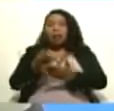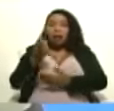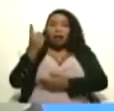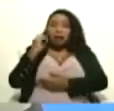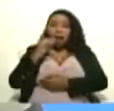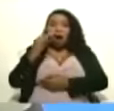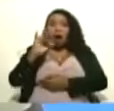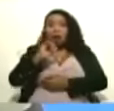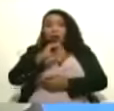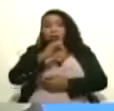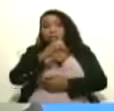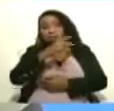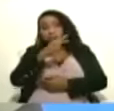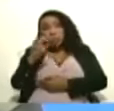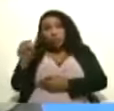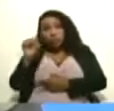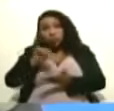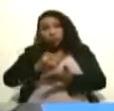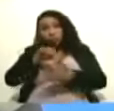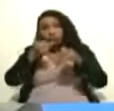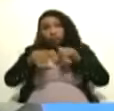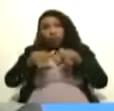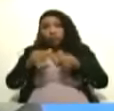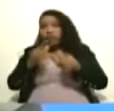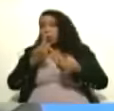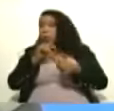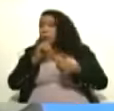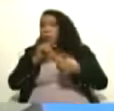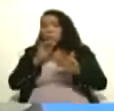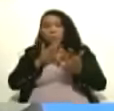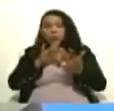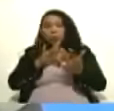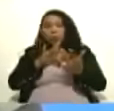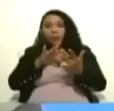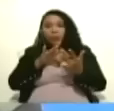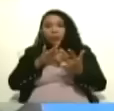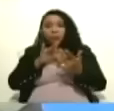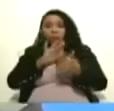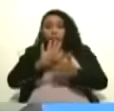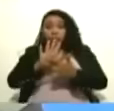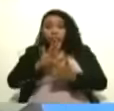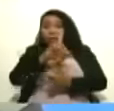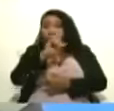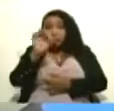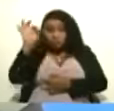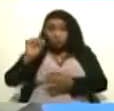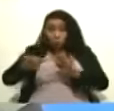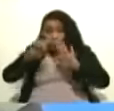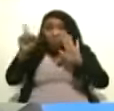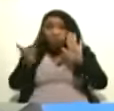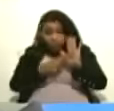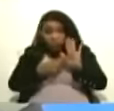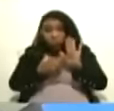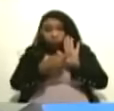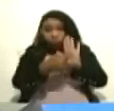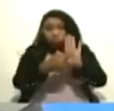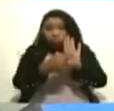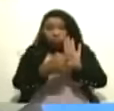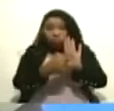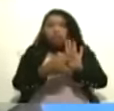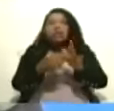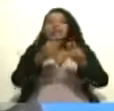habían 300 centros de votación que no habían transmitido cuando transmite el 100% ahí s vas a poder decir con el